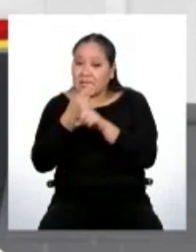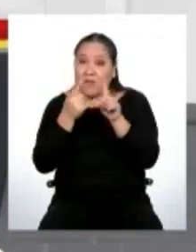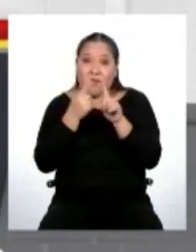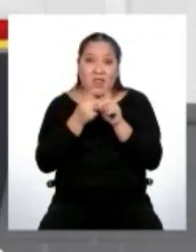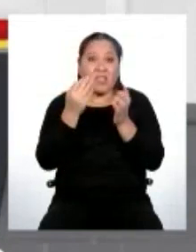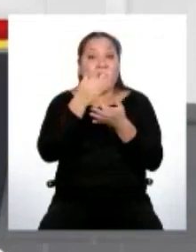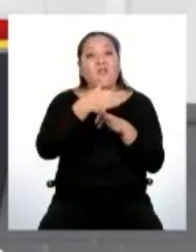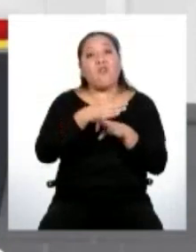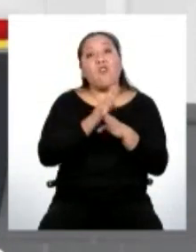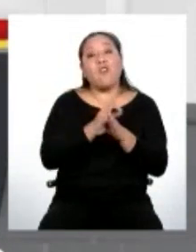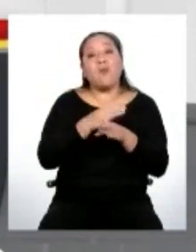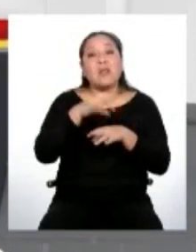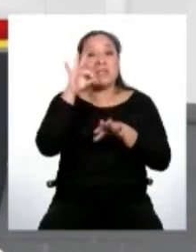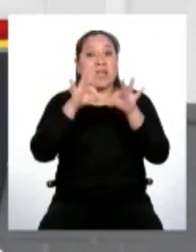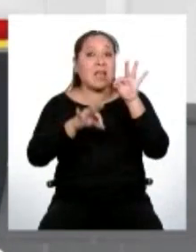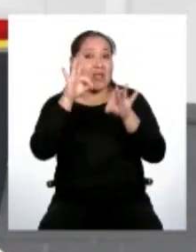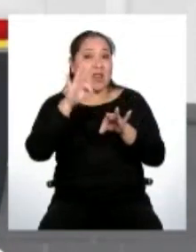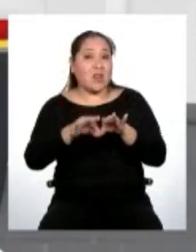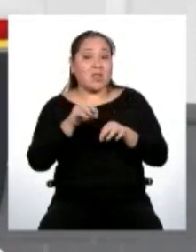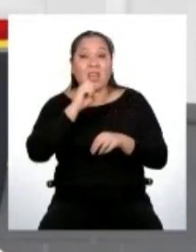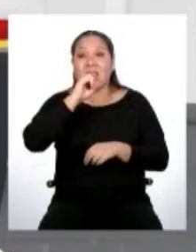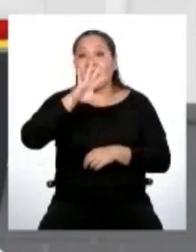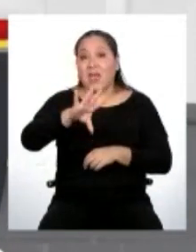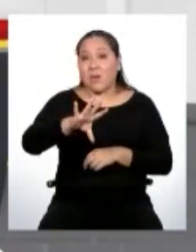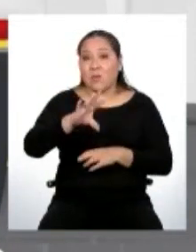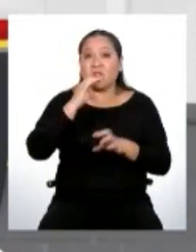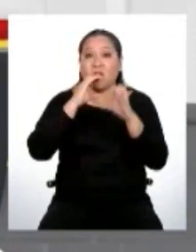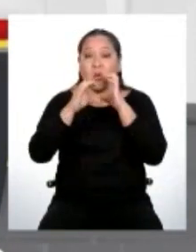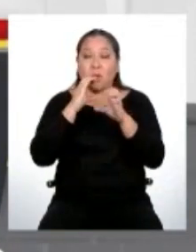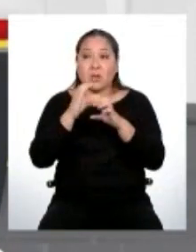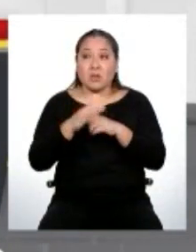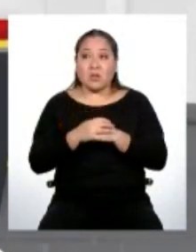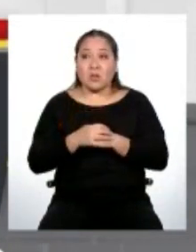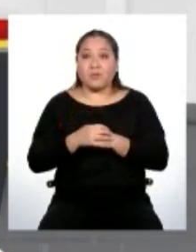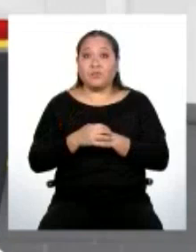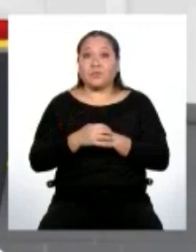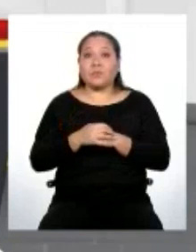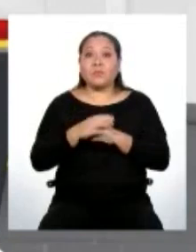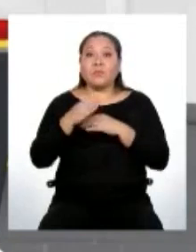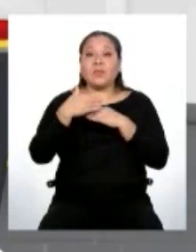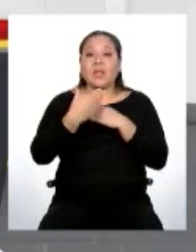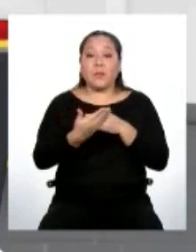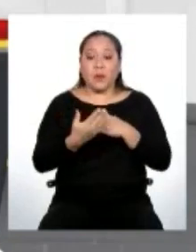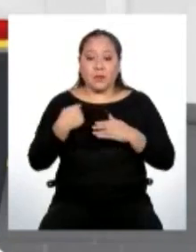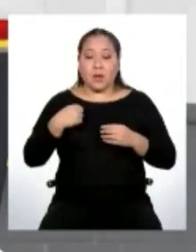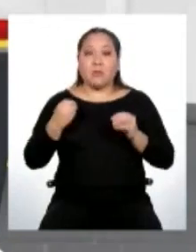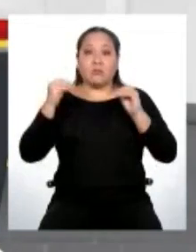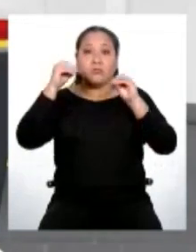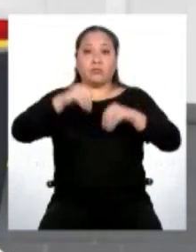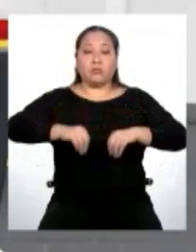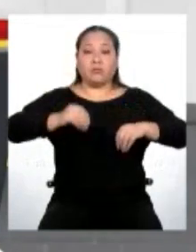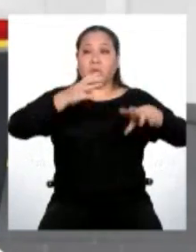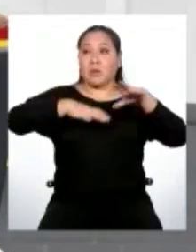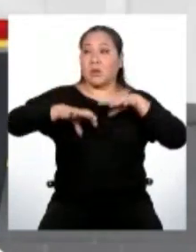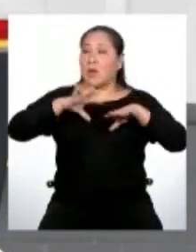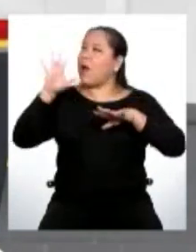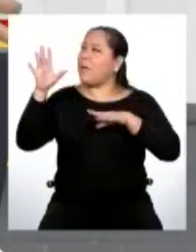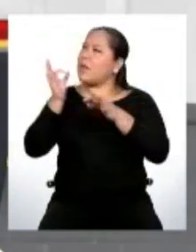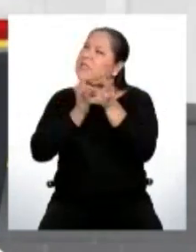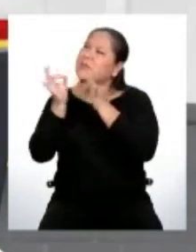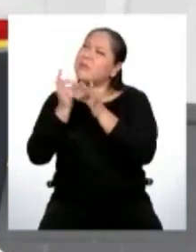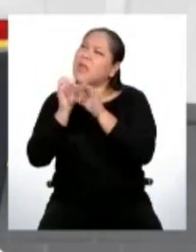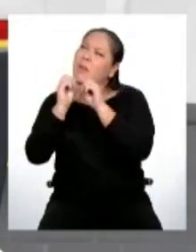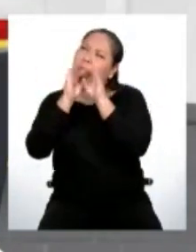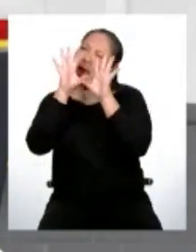elementos teatrales que comentamos en nuestra conversación después de la puesta en escena. ¿Le parece si nos explica